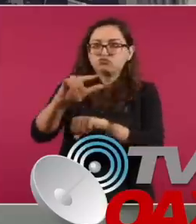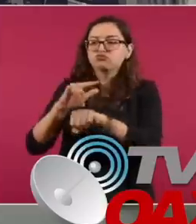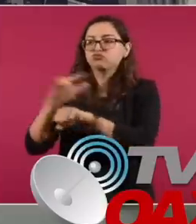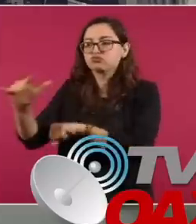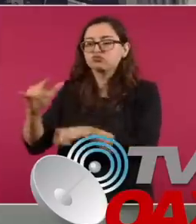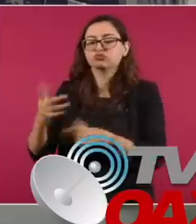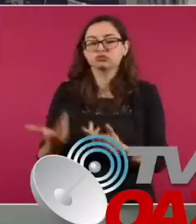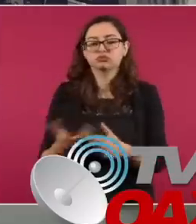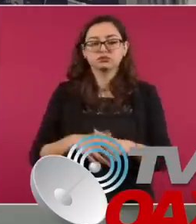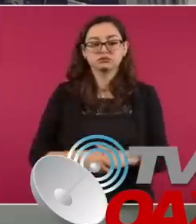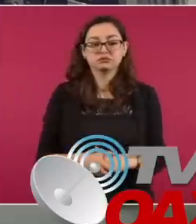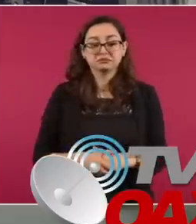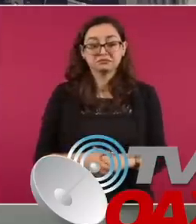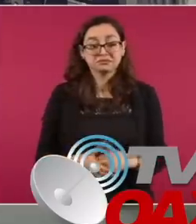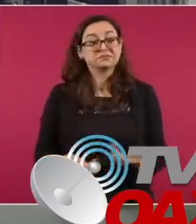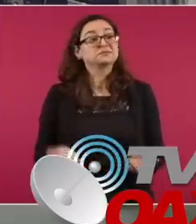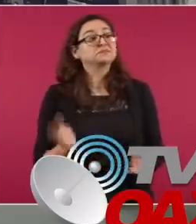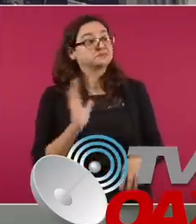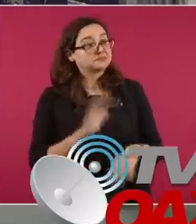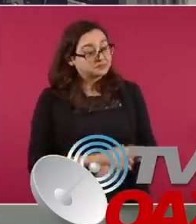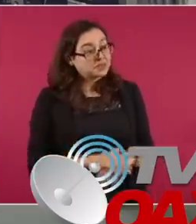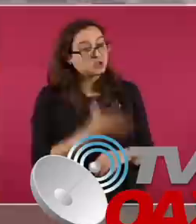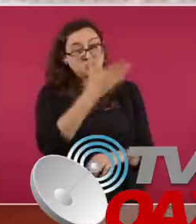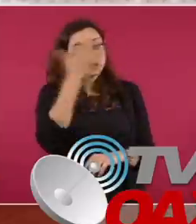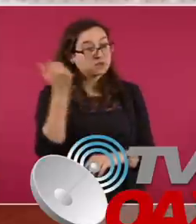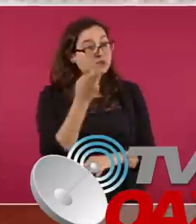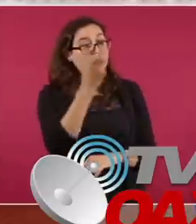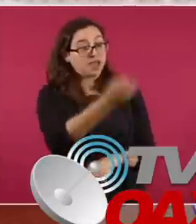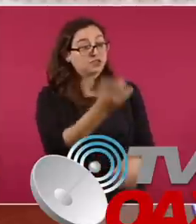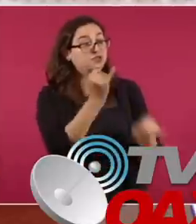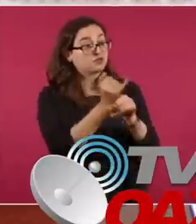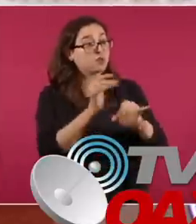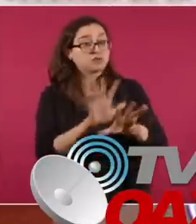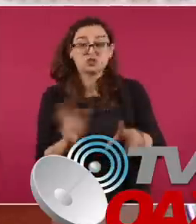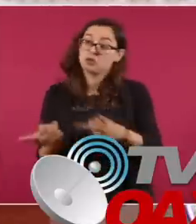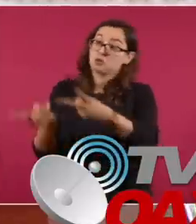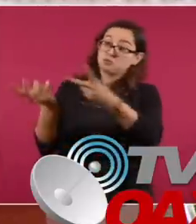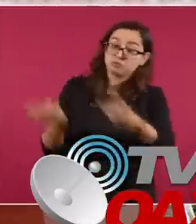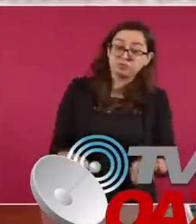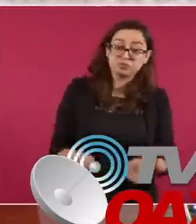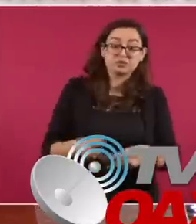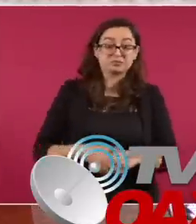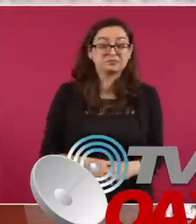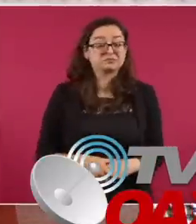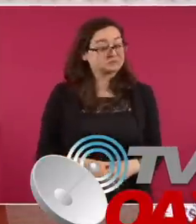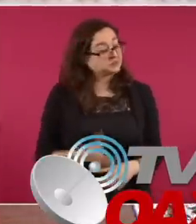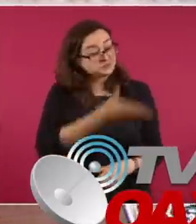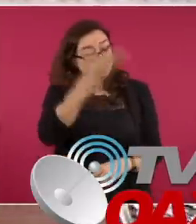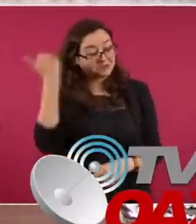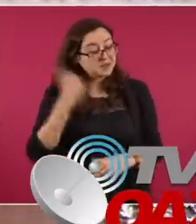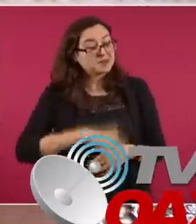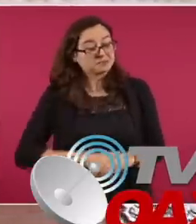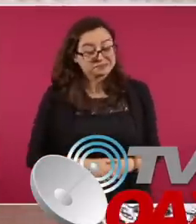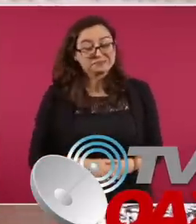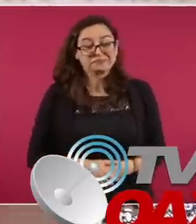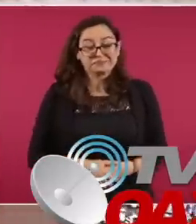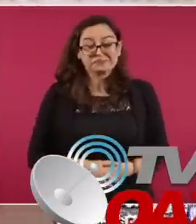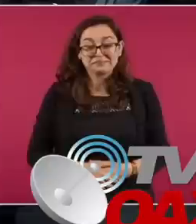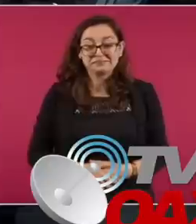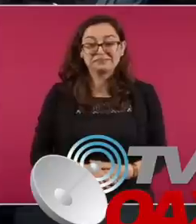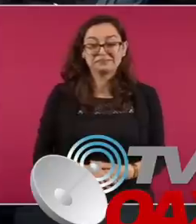Pues fíjate que no sabía yo que la guacamaya sería todo muchas gracias presidente